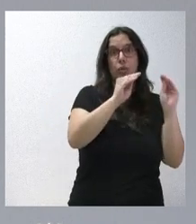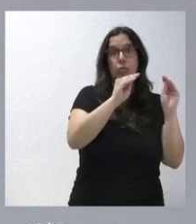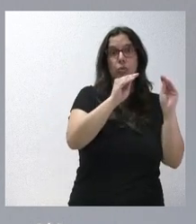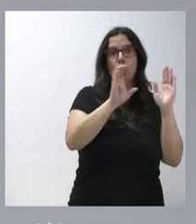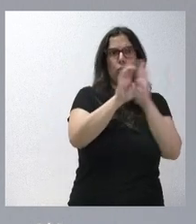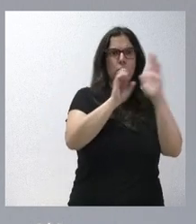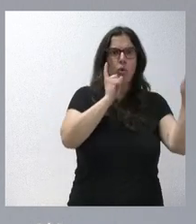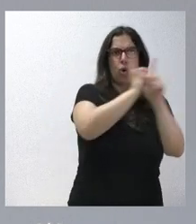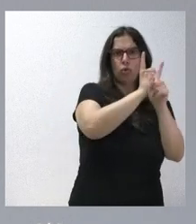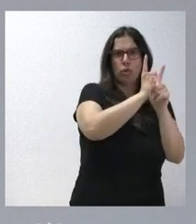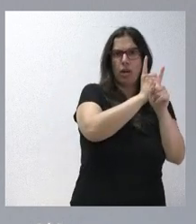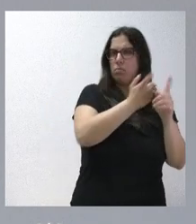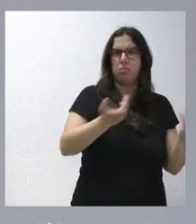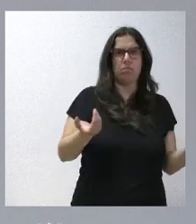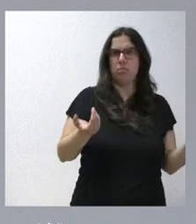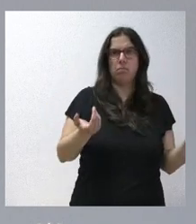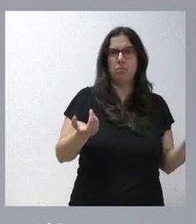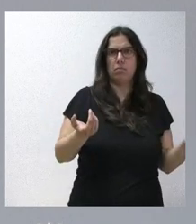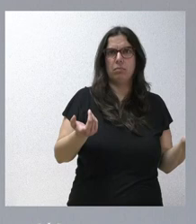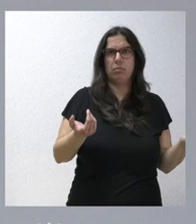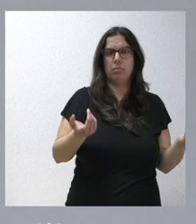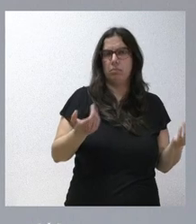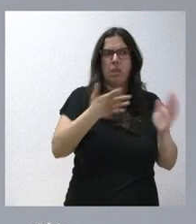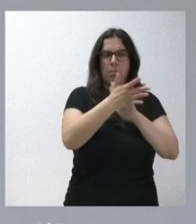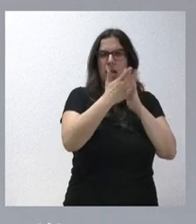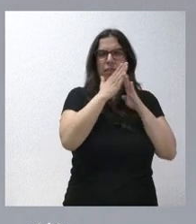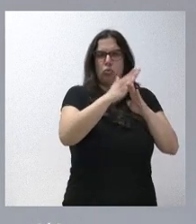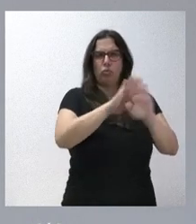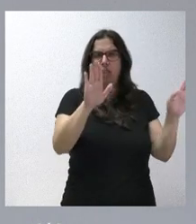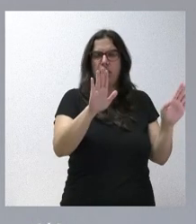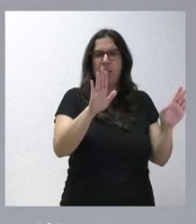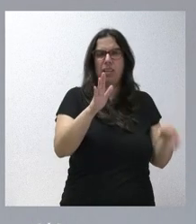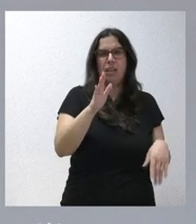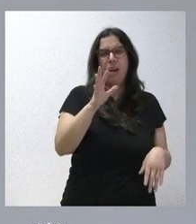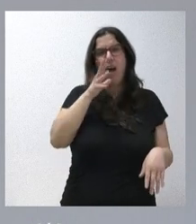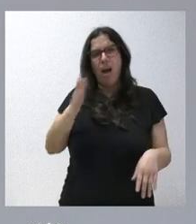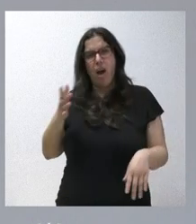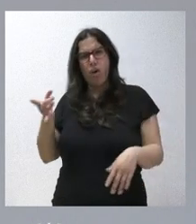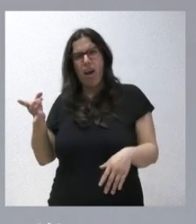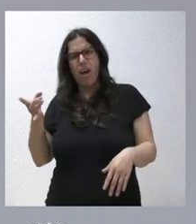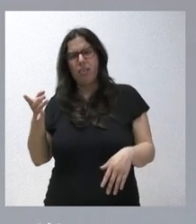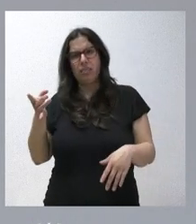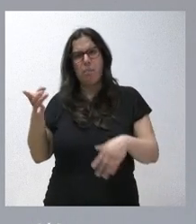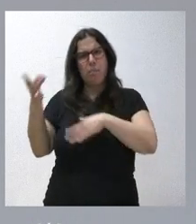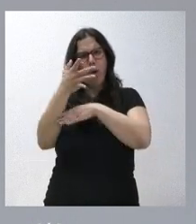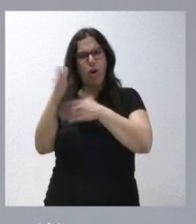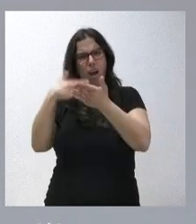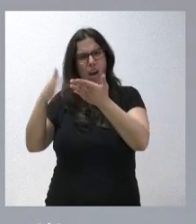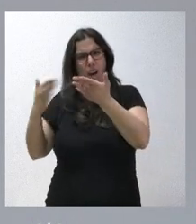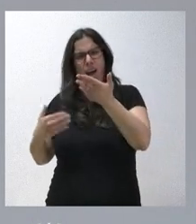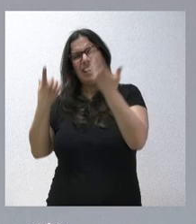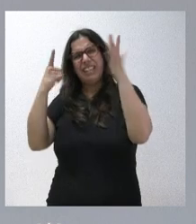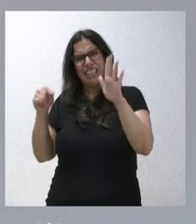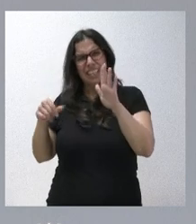inconstitucional no decía todo lo que tenía que decir es mejor la ley de memoria democrática actual con más de 60